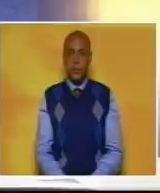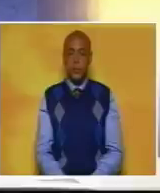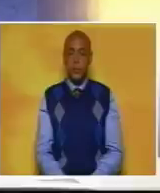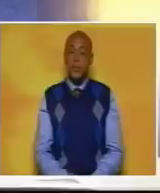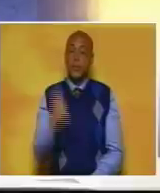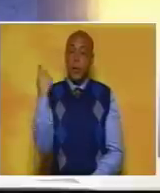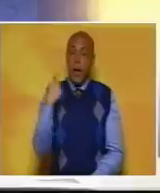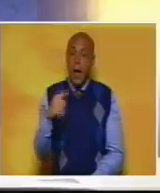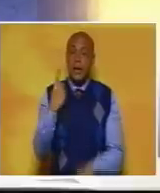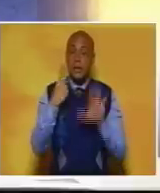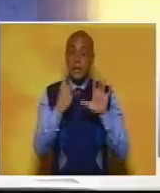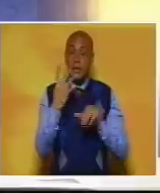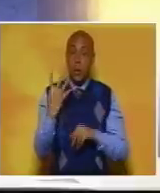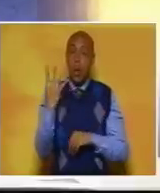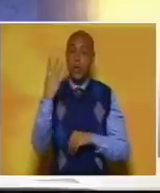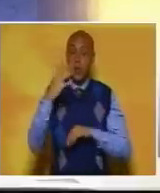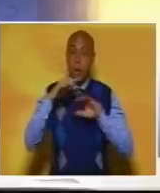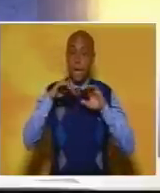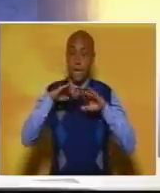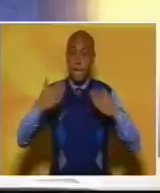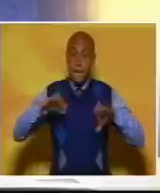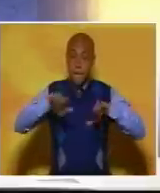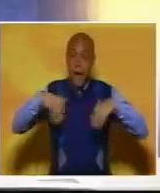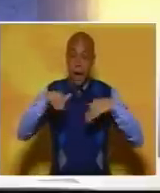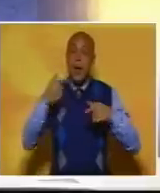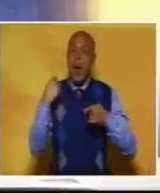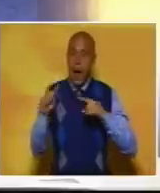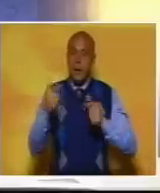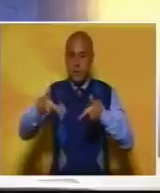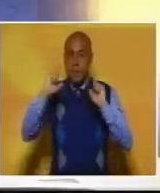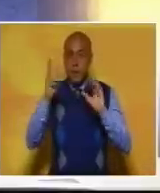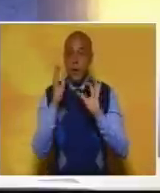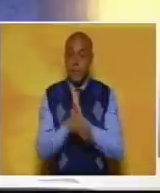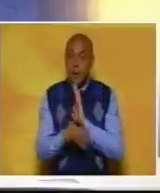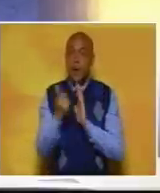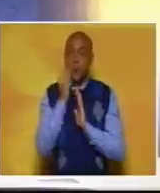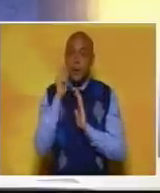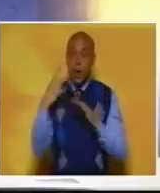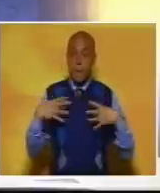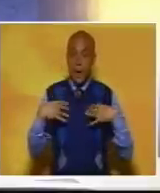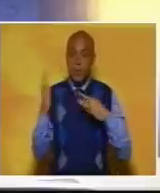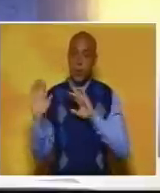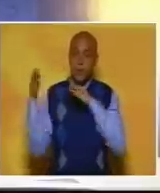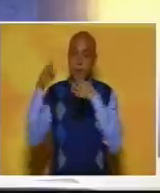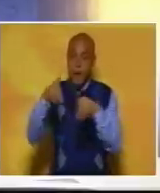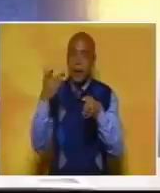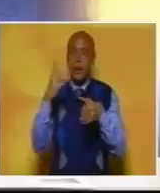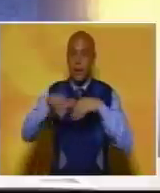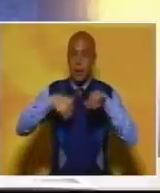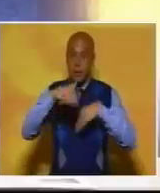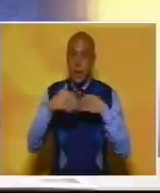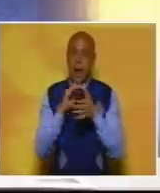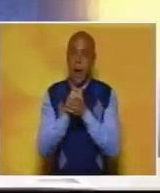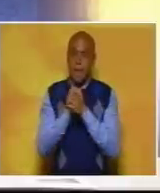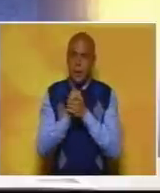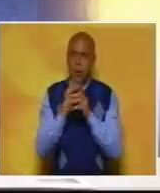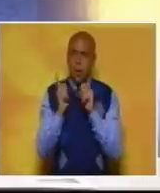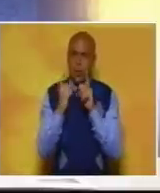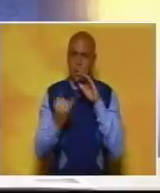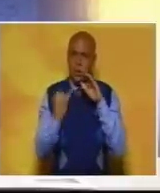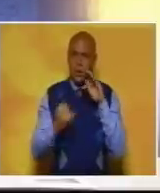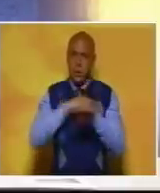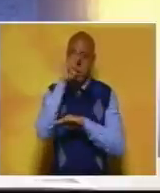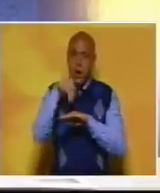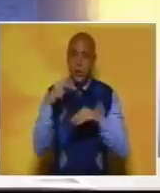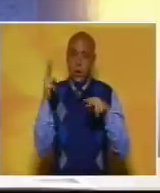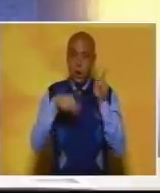Un total de 64 playas estarán aptas en el litoral central para la temporada de carnaval, así lo informó Ernesto García, presidente del Instituto Regional de